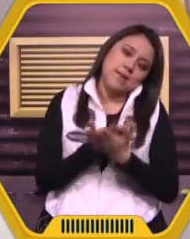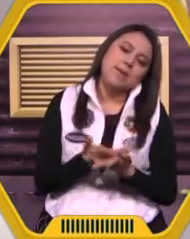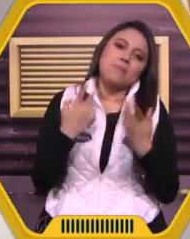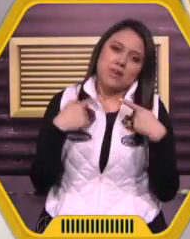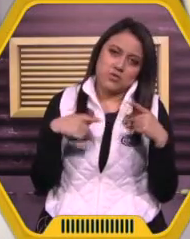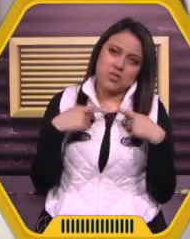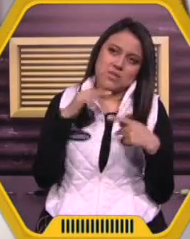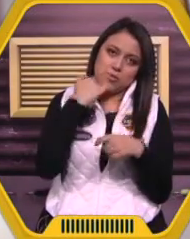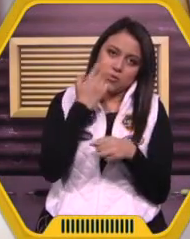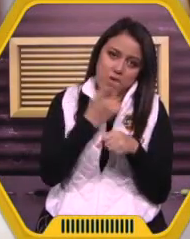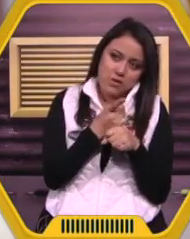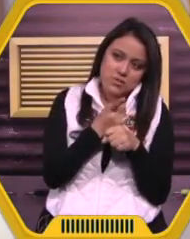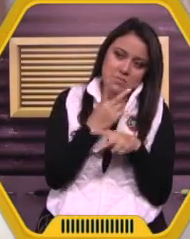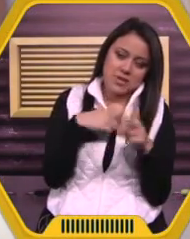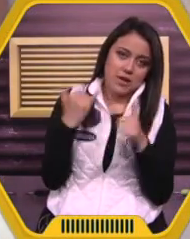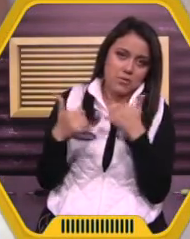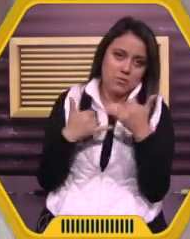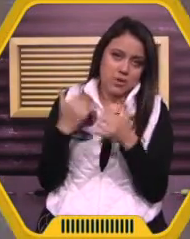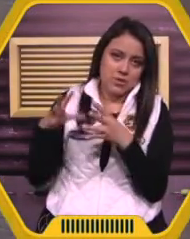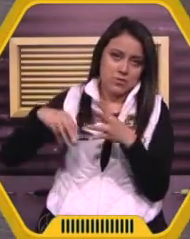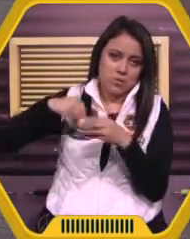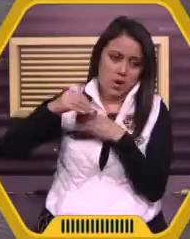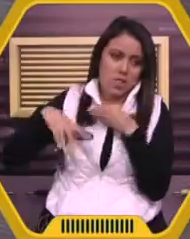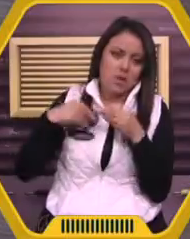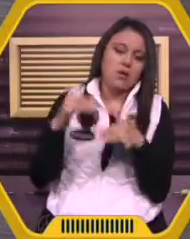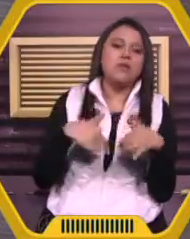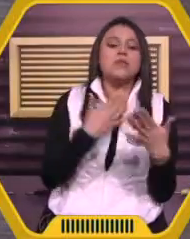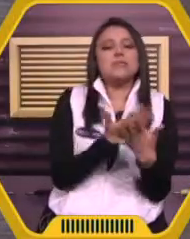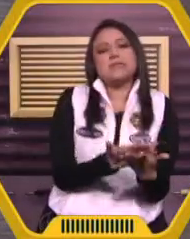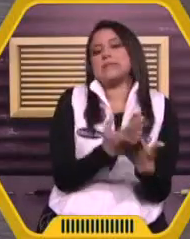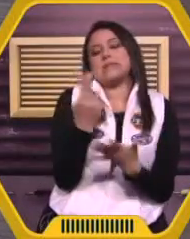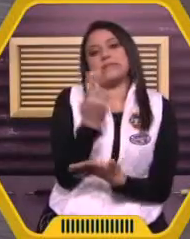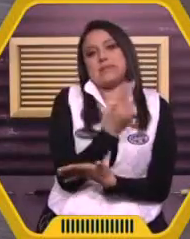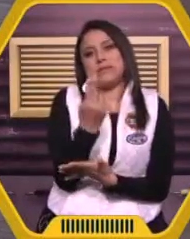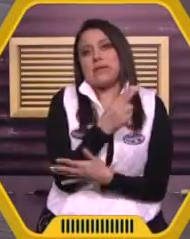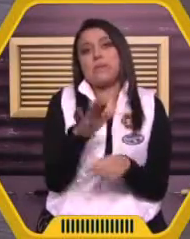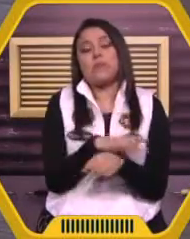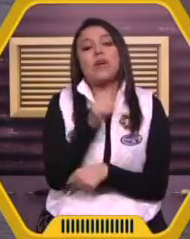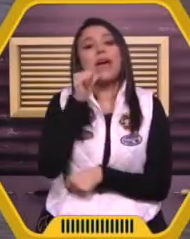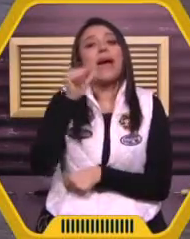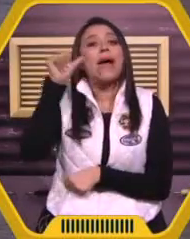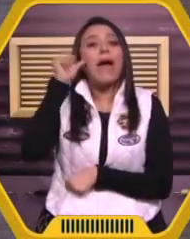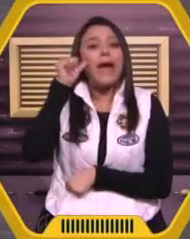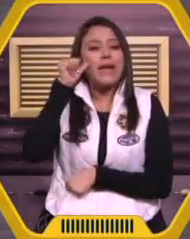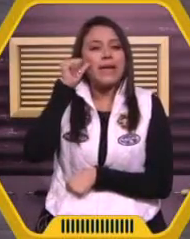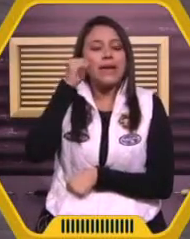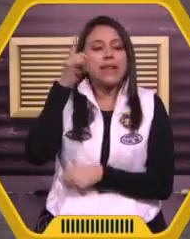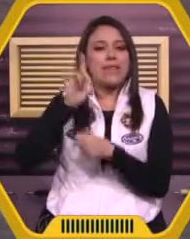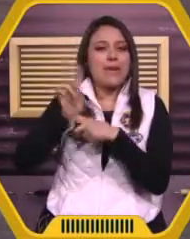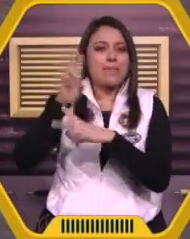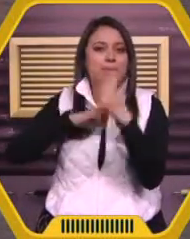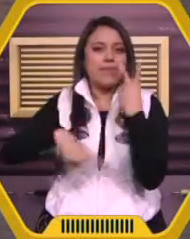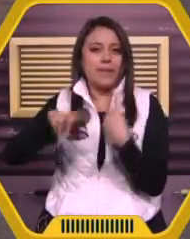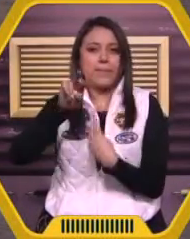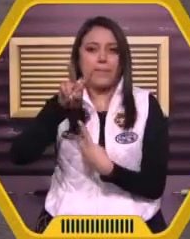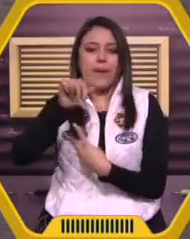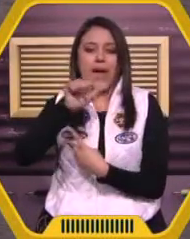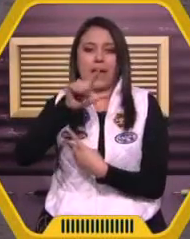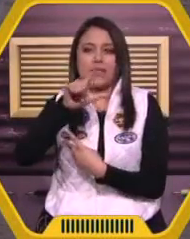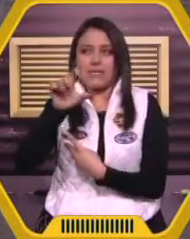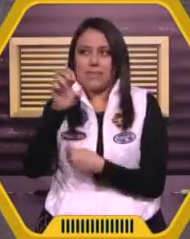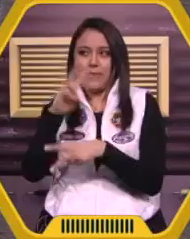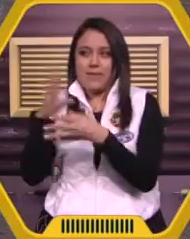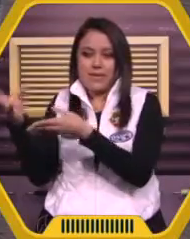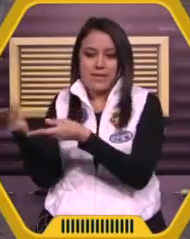para disfrutar también de Banquetes de Valle, Jardín de Fiestas, que en esta ocasión, el día de ayer, se dio a la tarea de consentirnos. Y pues